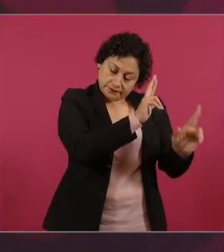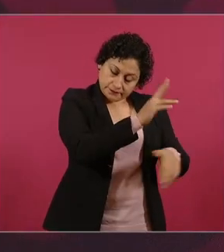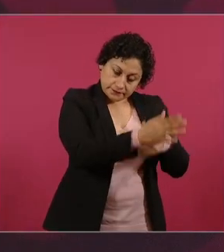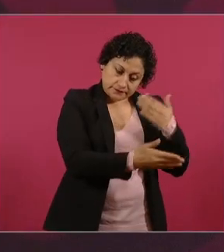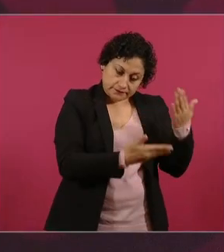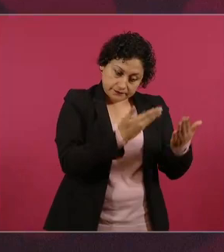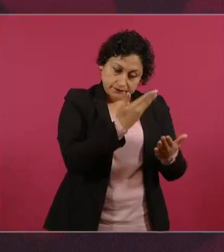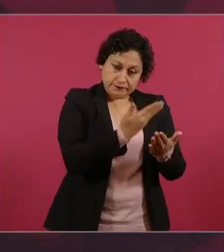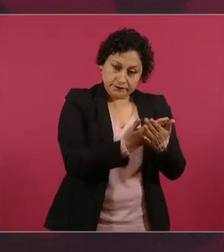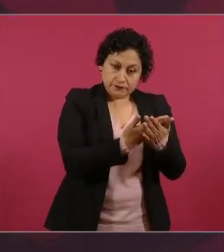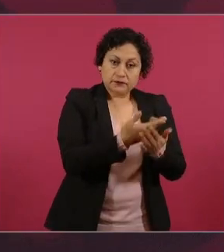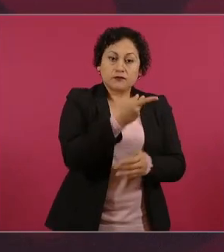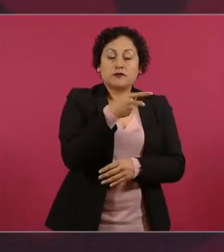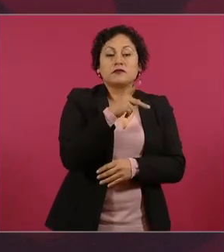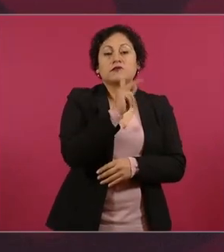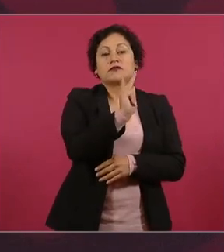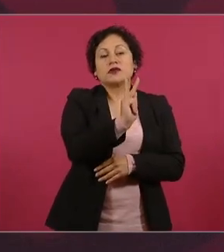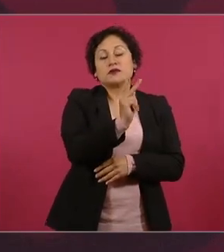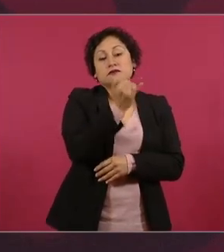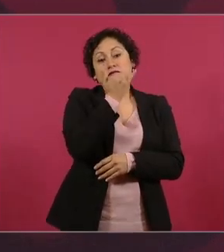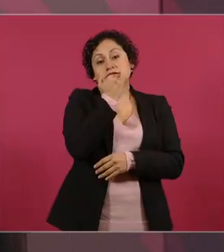presidente, eso no resuelve.